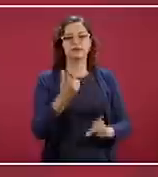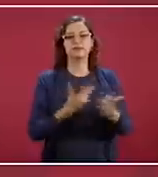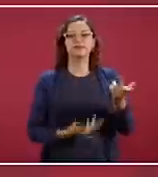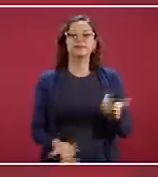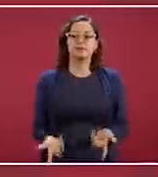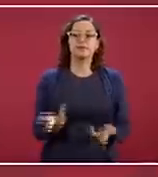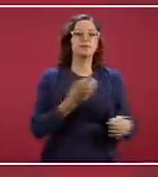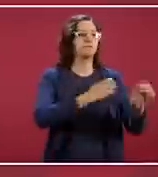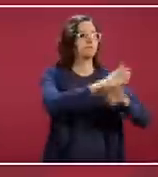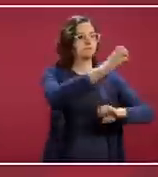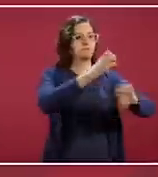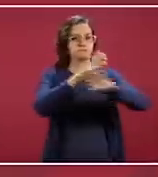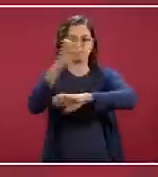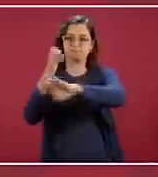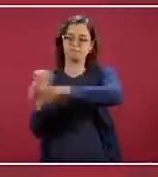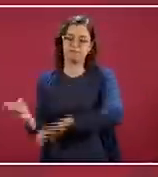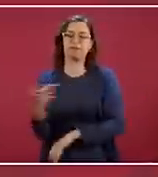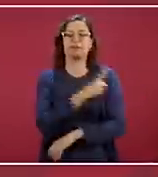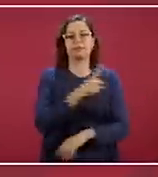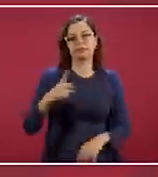los estados, no todos,